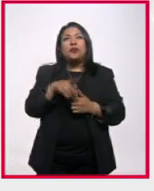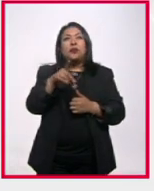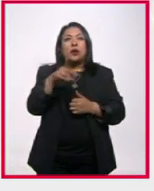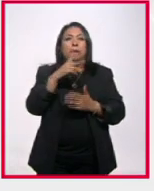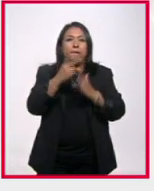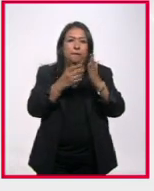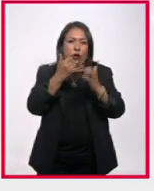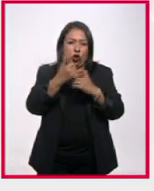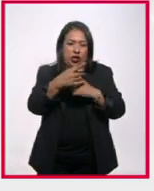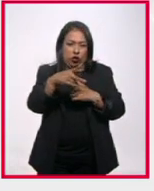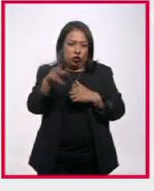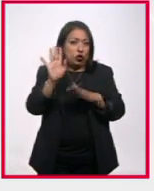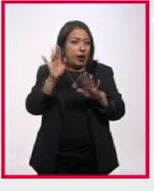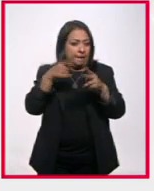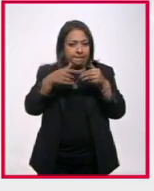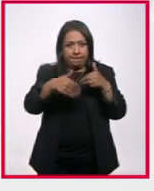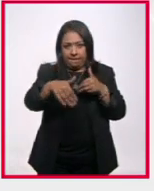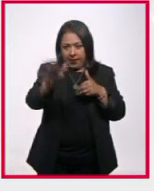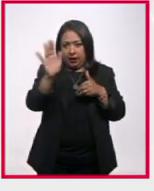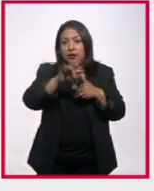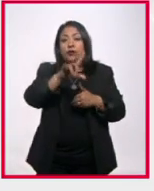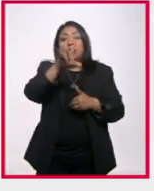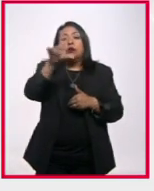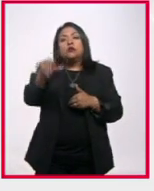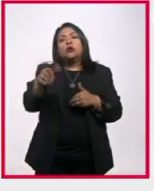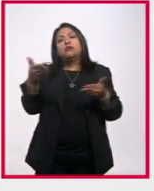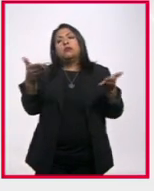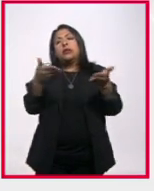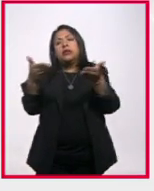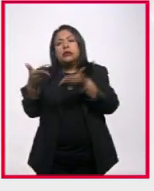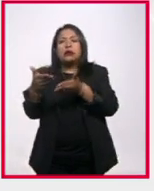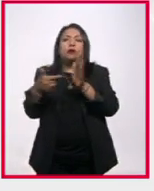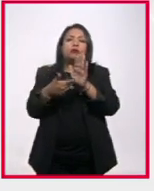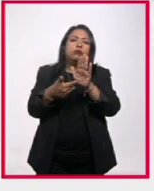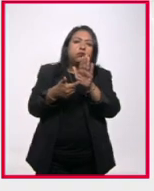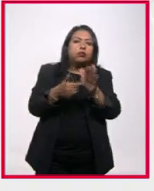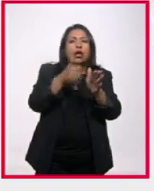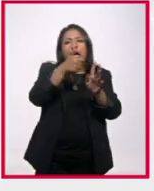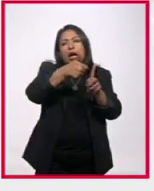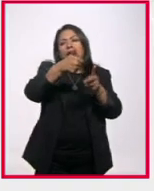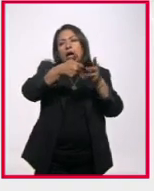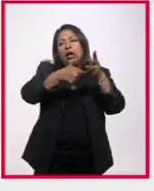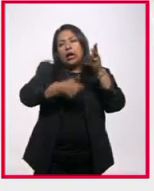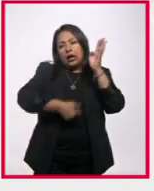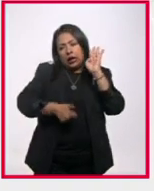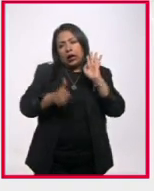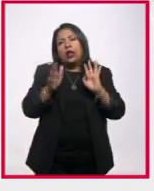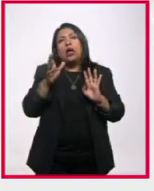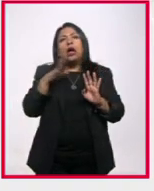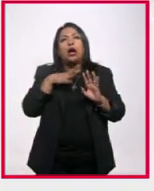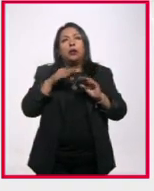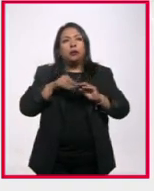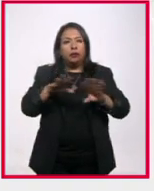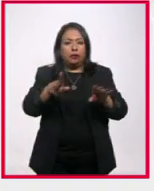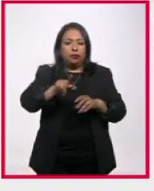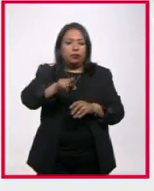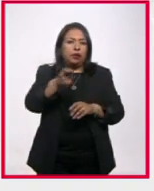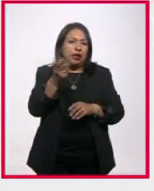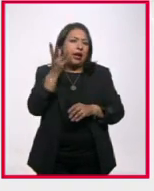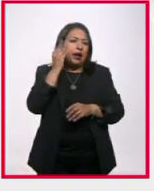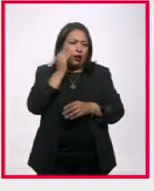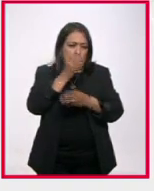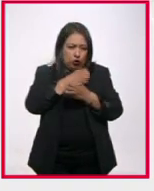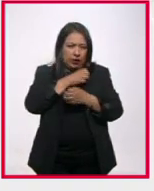de estos proyectos. Y pues después se harán las presentaciones respectivas de cada uno de ellos, se transmitirán en Radio